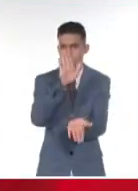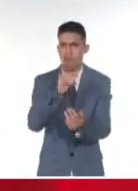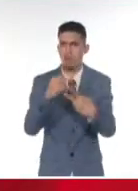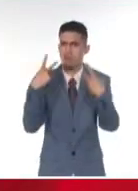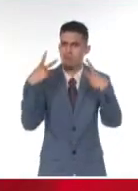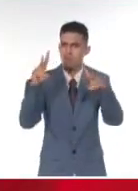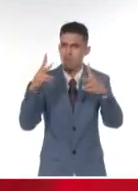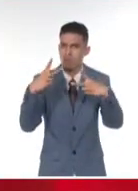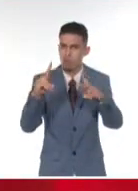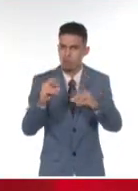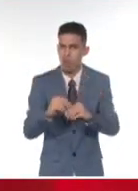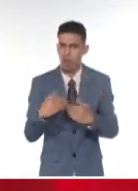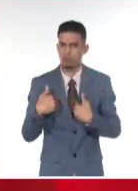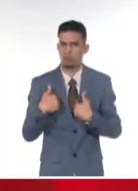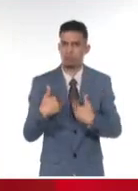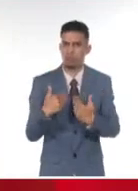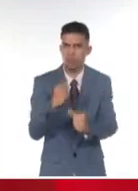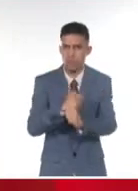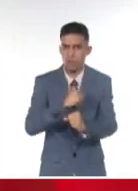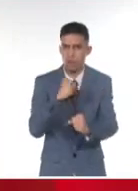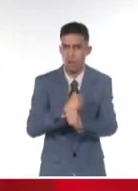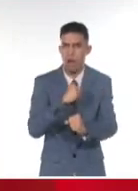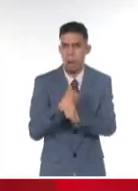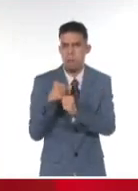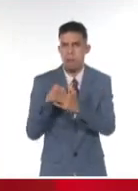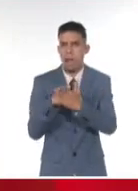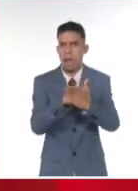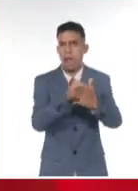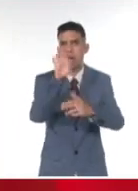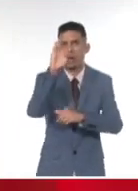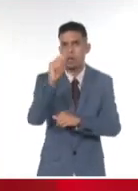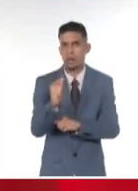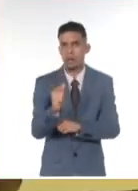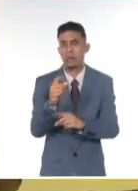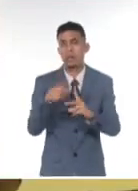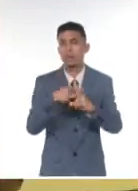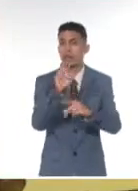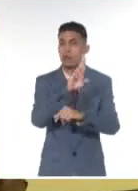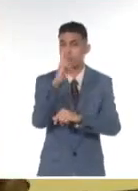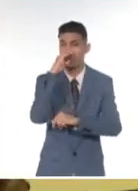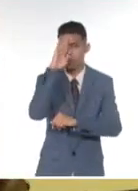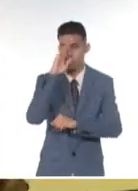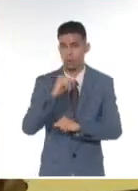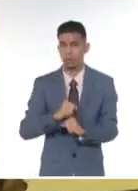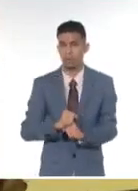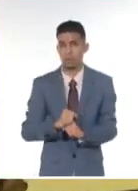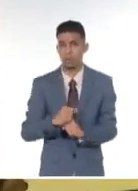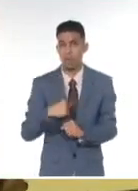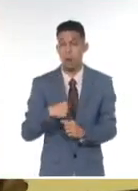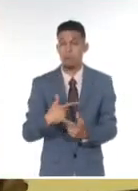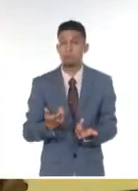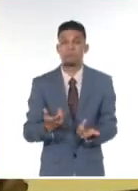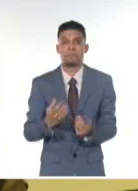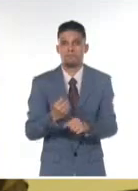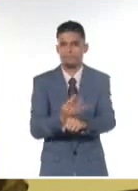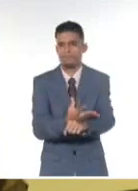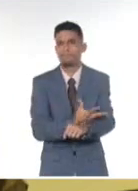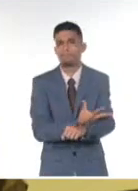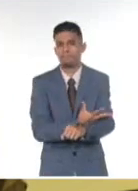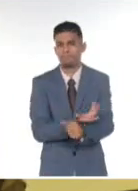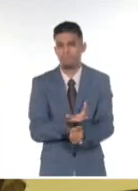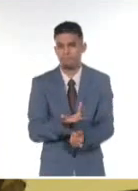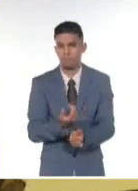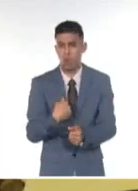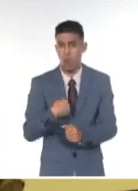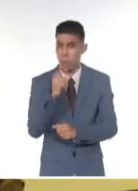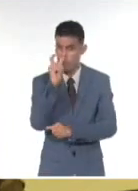con disposición de echar adelante la obra de La Revolución Es un honor para mí en el orden